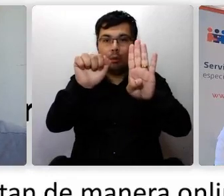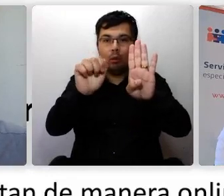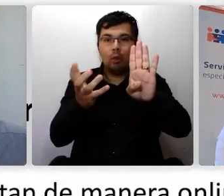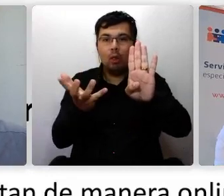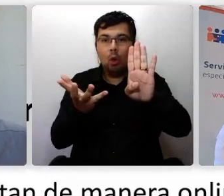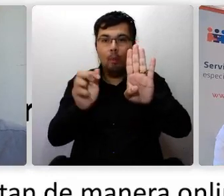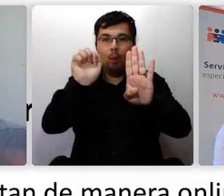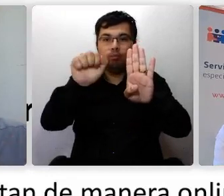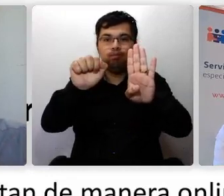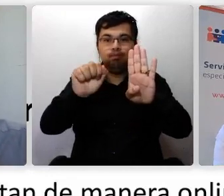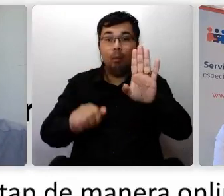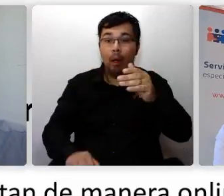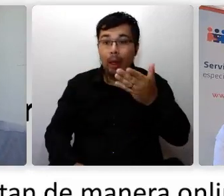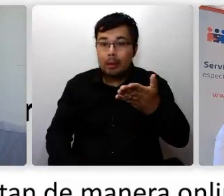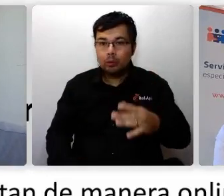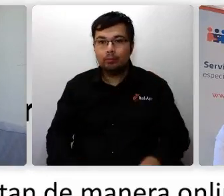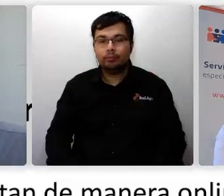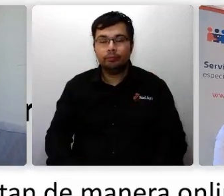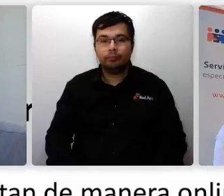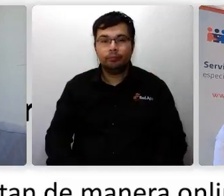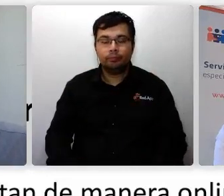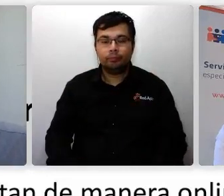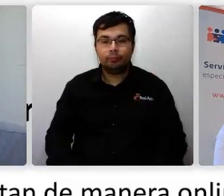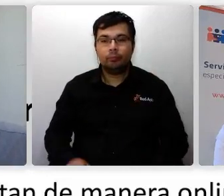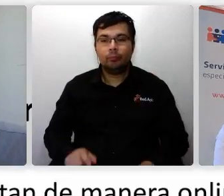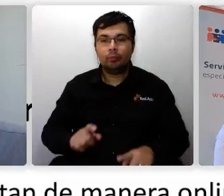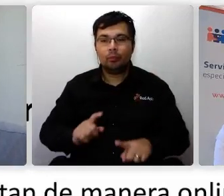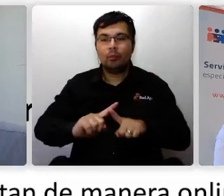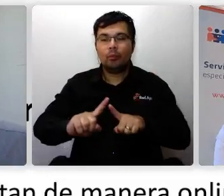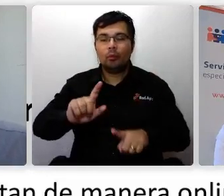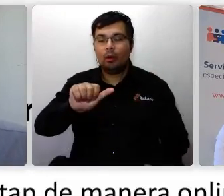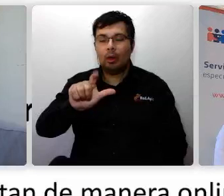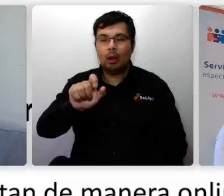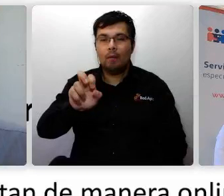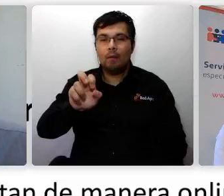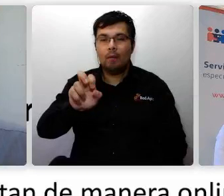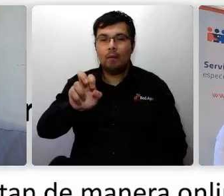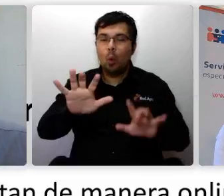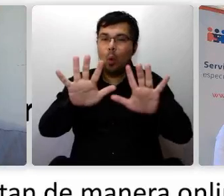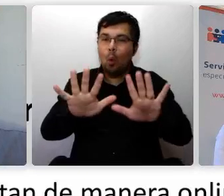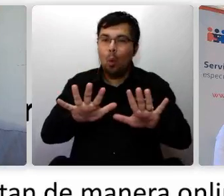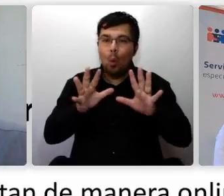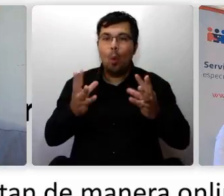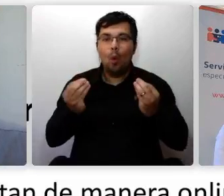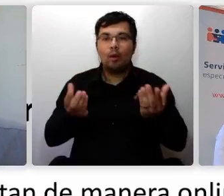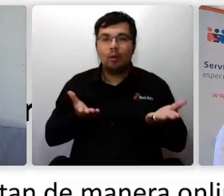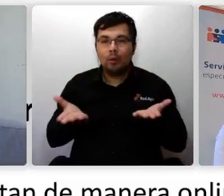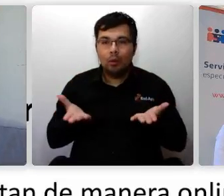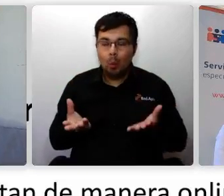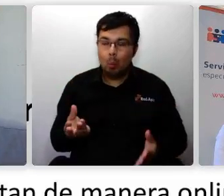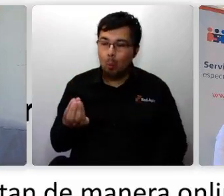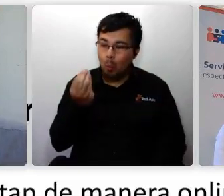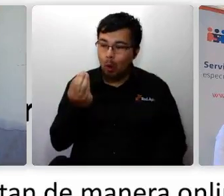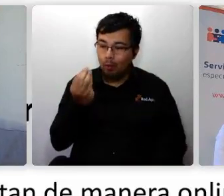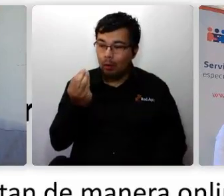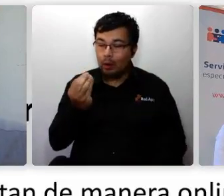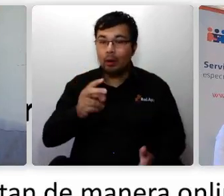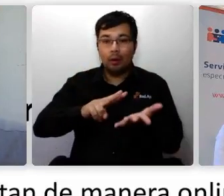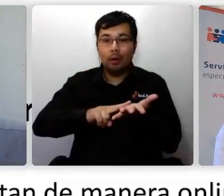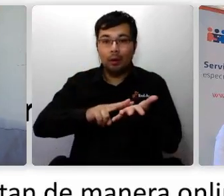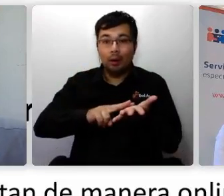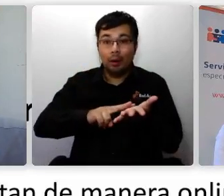Buenísimo. Gracias, Iván. Mira lo que nos comenta Álvaro García. Gracias, Álvaro, por estar ahí. Dice, hola, increíble el servicio, muy bueno para ser verdad. No, si es verdad,